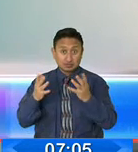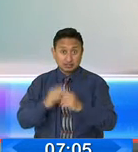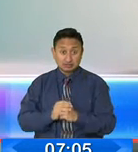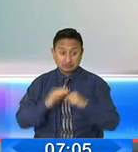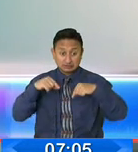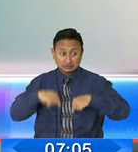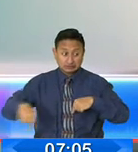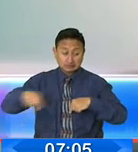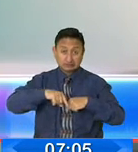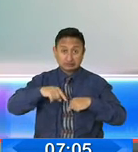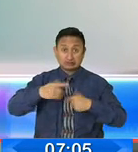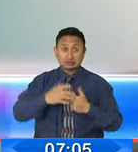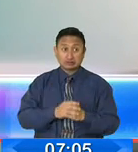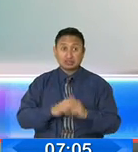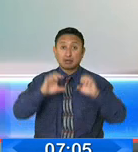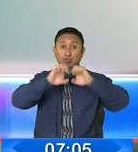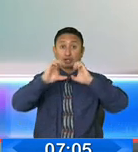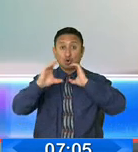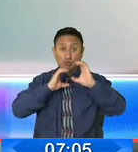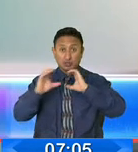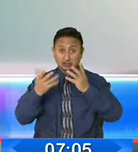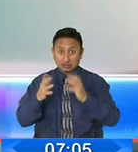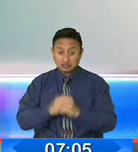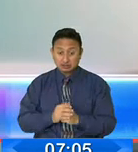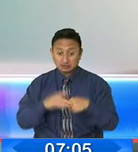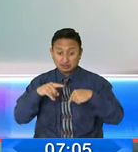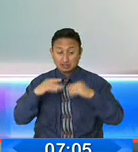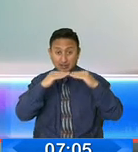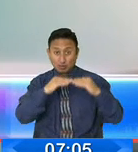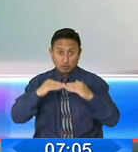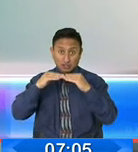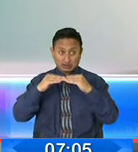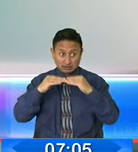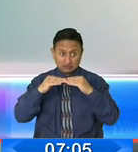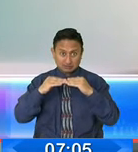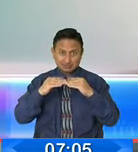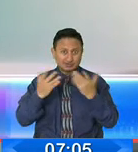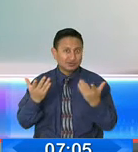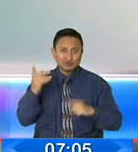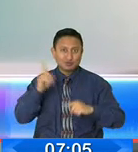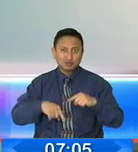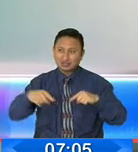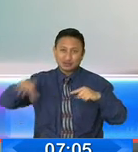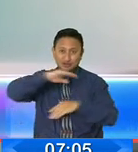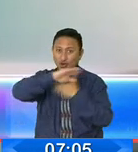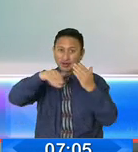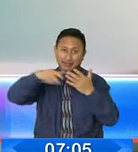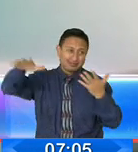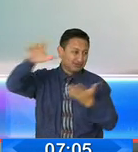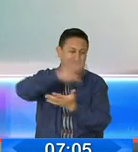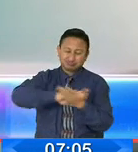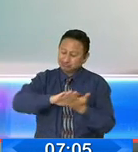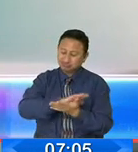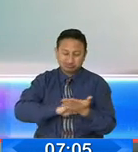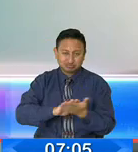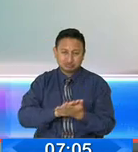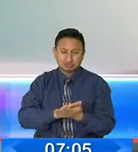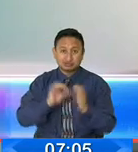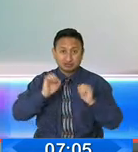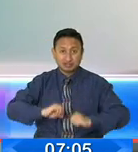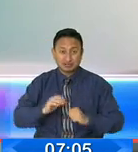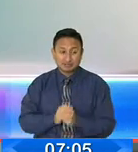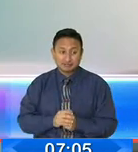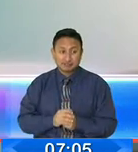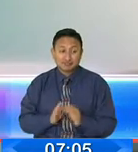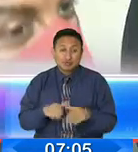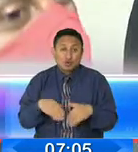realmente un caos. Yo creo que la democracia ya no podría llamarse democracia en ningún lado si no habría la libertad de pensamiento, la